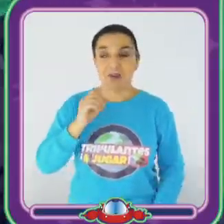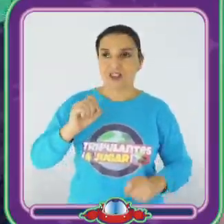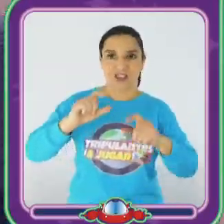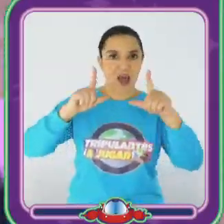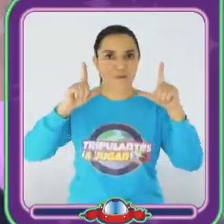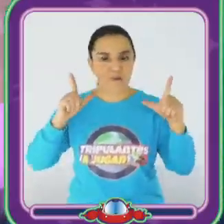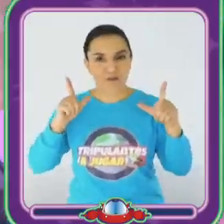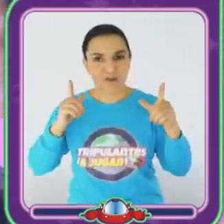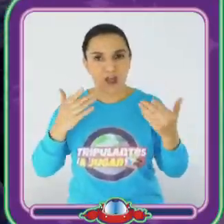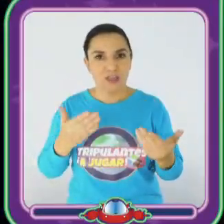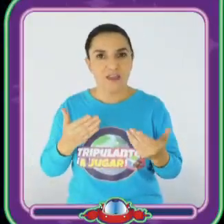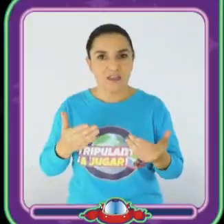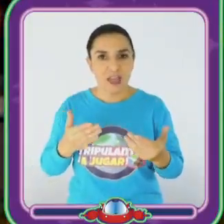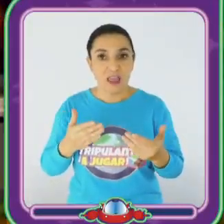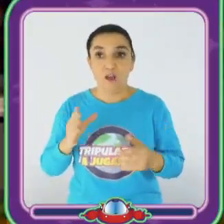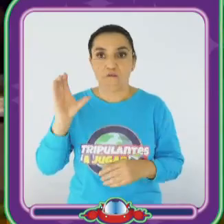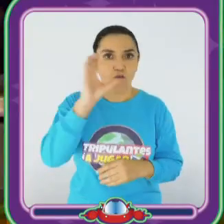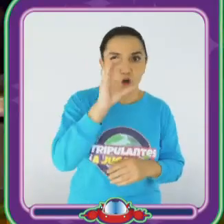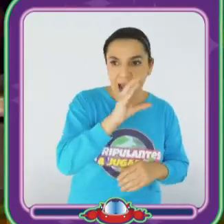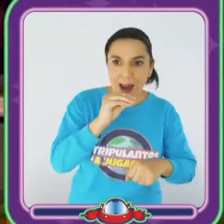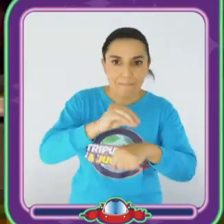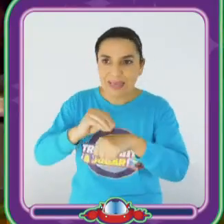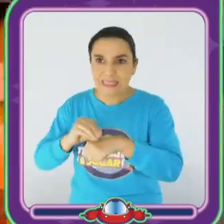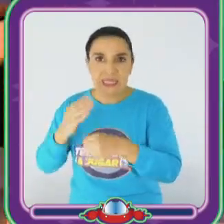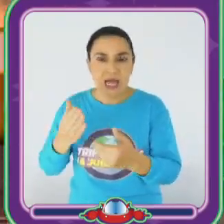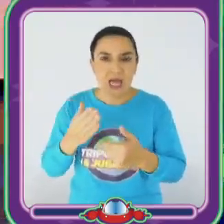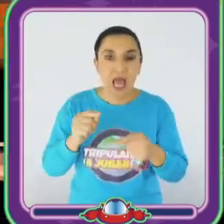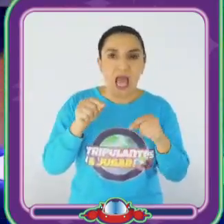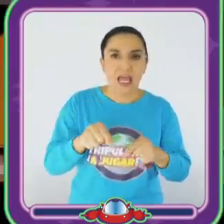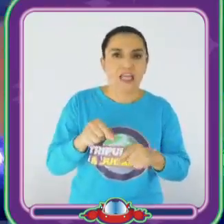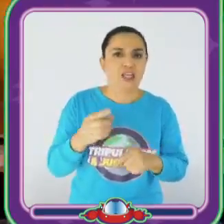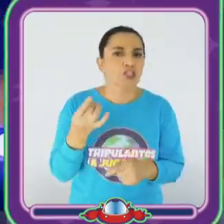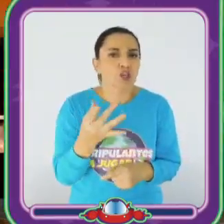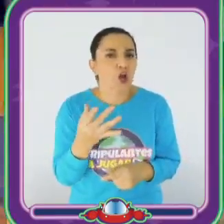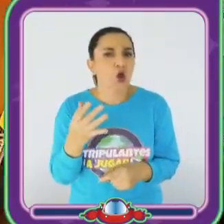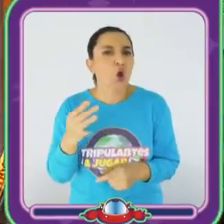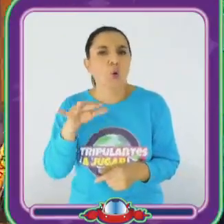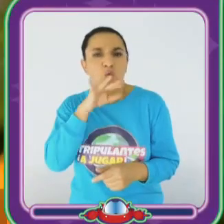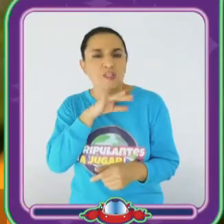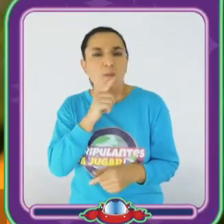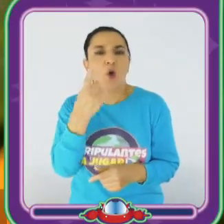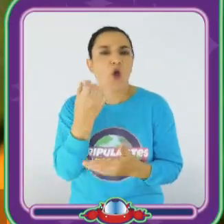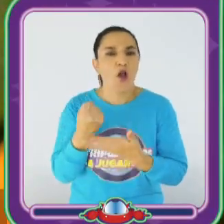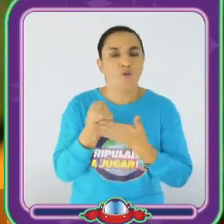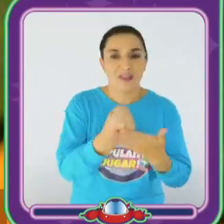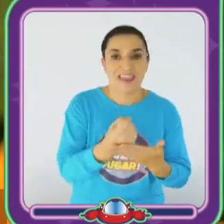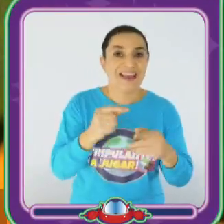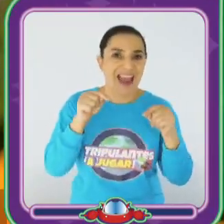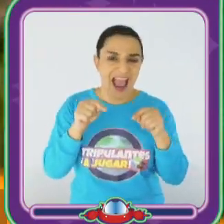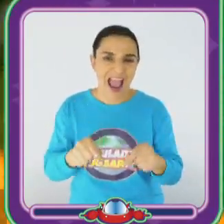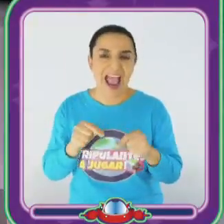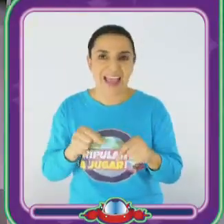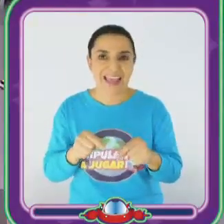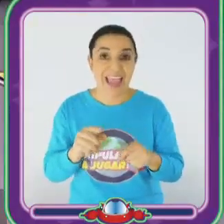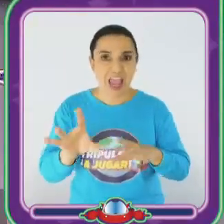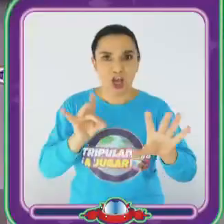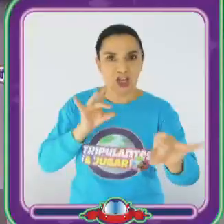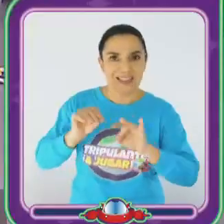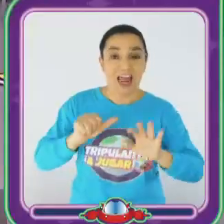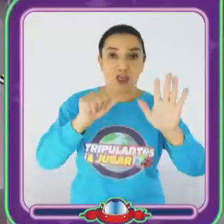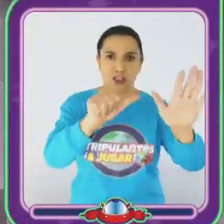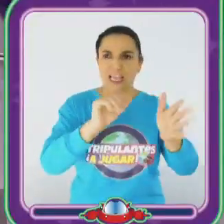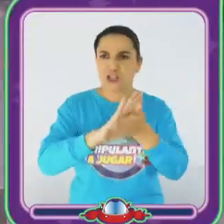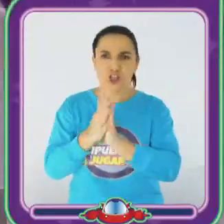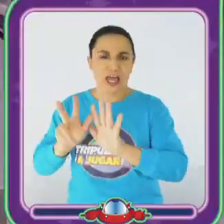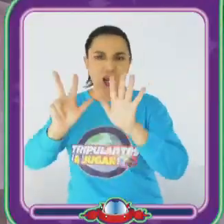También me llamó la atención el de buscar las pistas. Porque ahí solo utilizamos un comodín y ahí habíamos